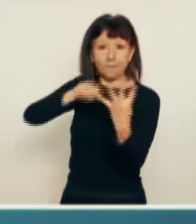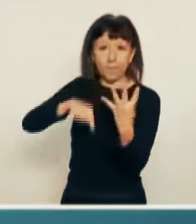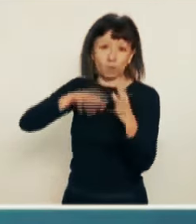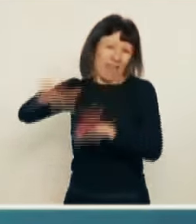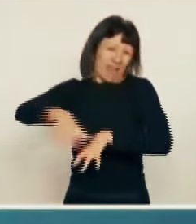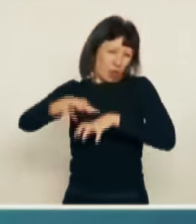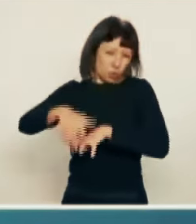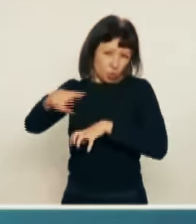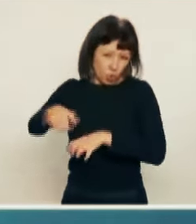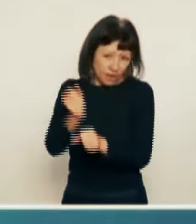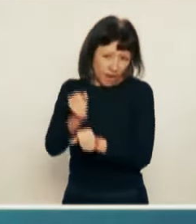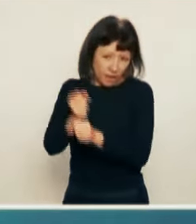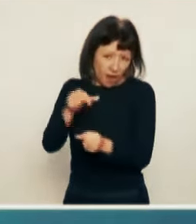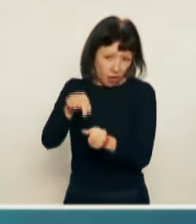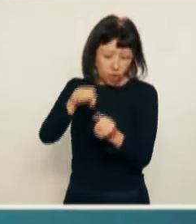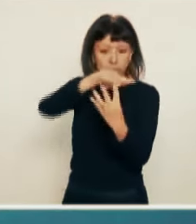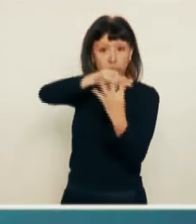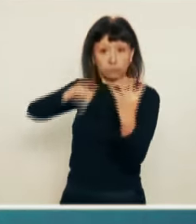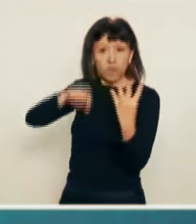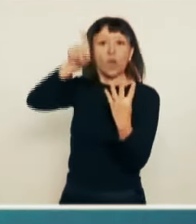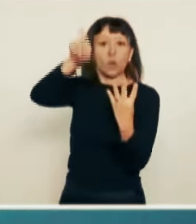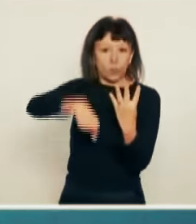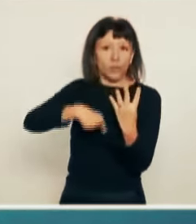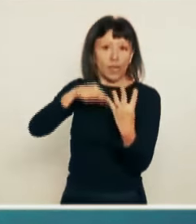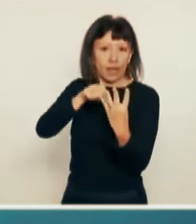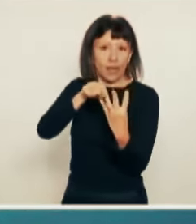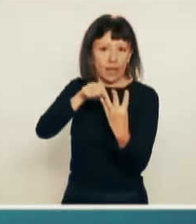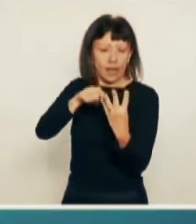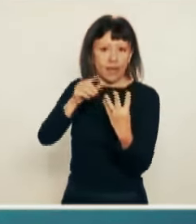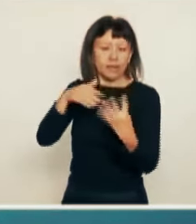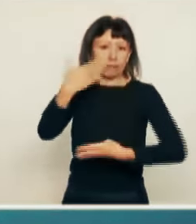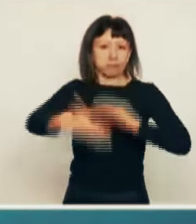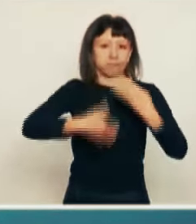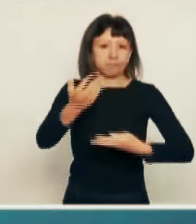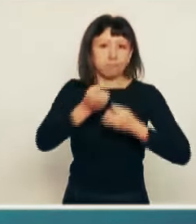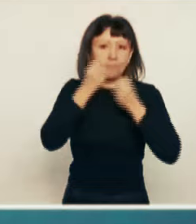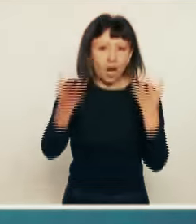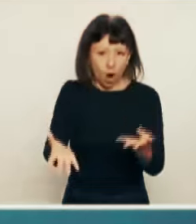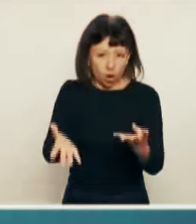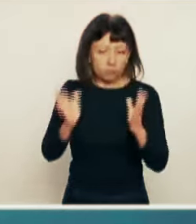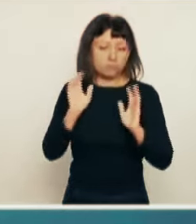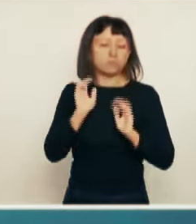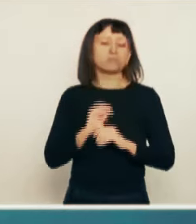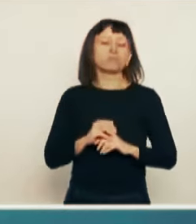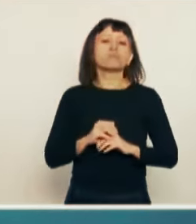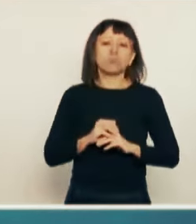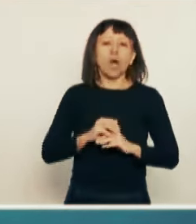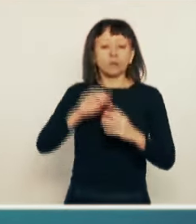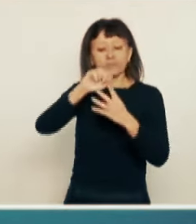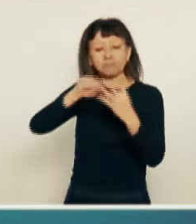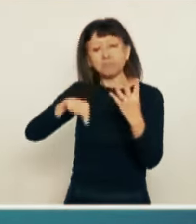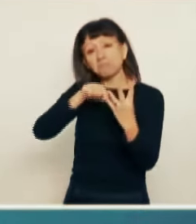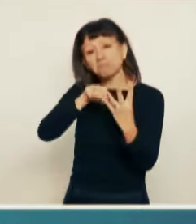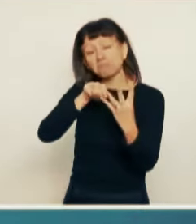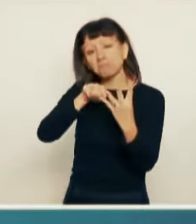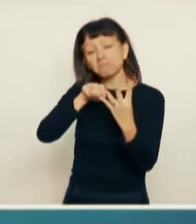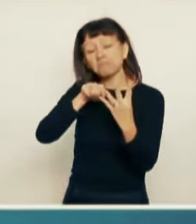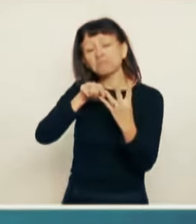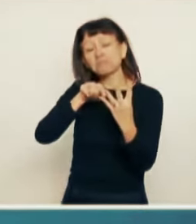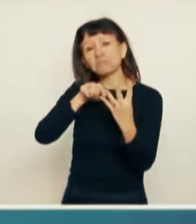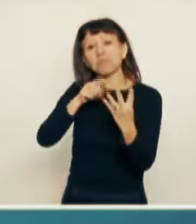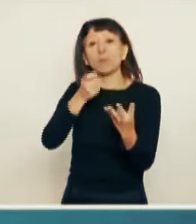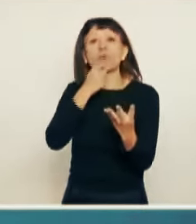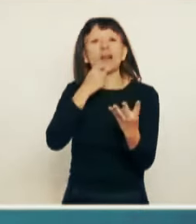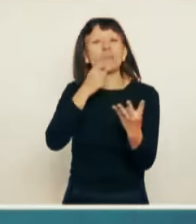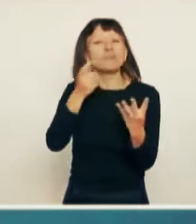agricultura. O sea, es un sector que tiene un crecimiento, como acabo de señalar, en Vaca